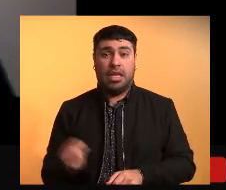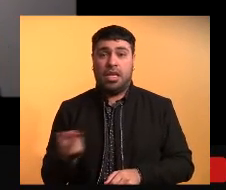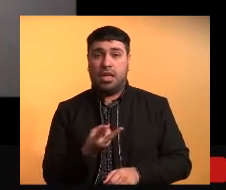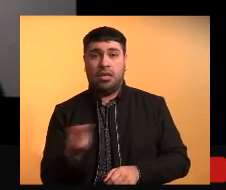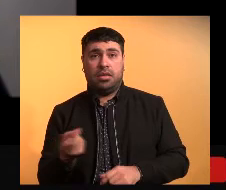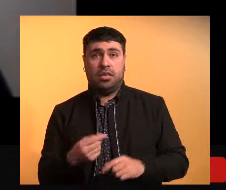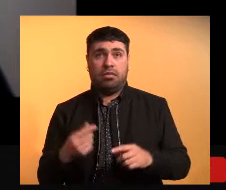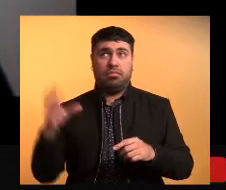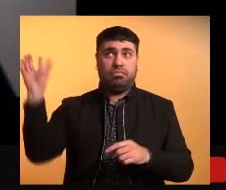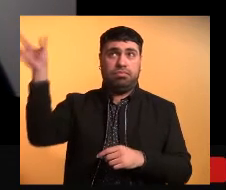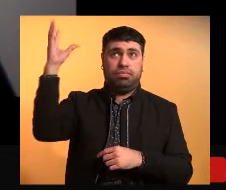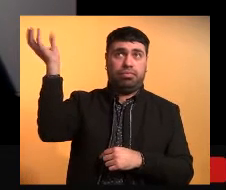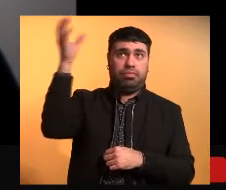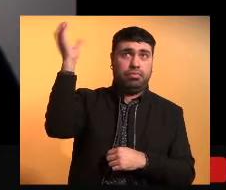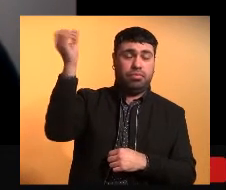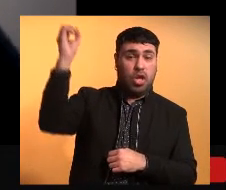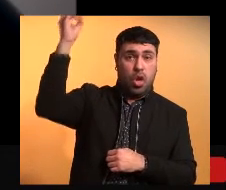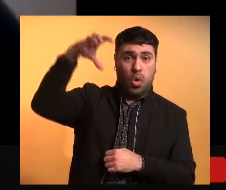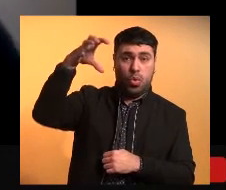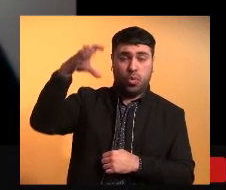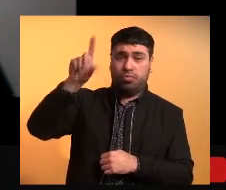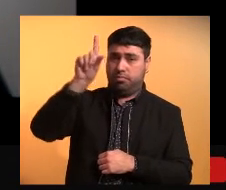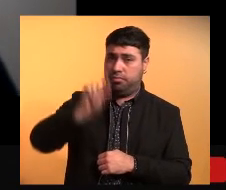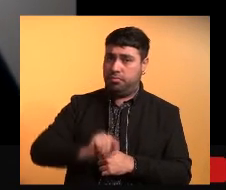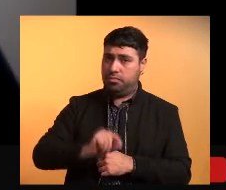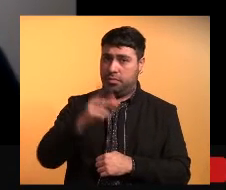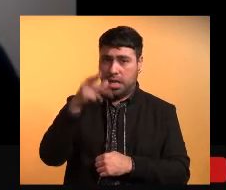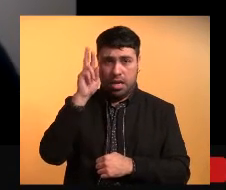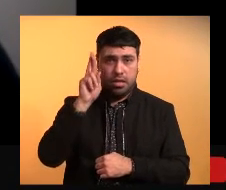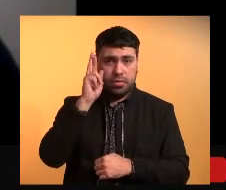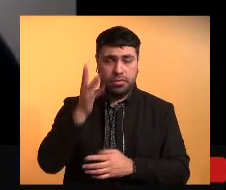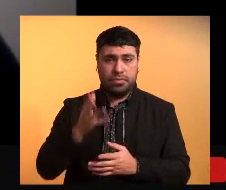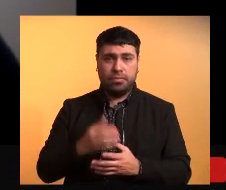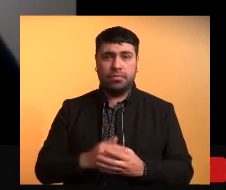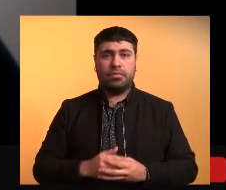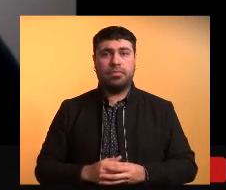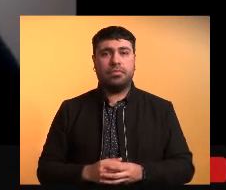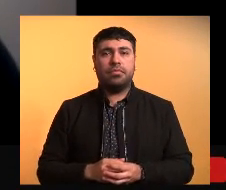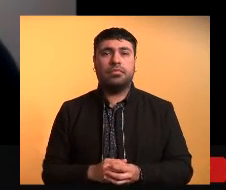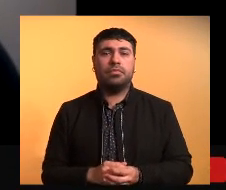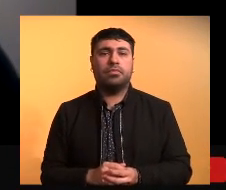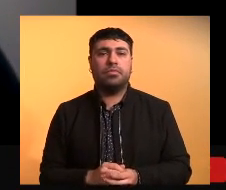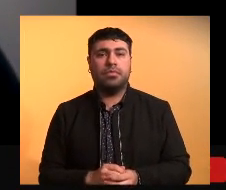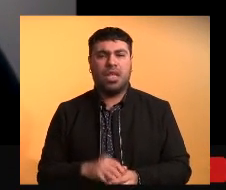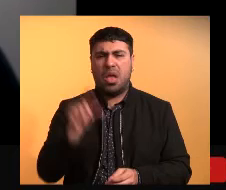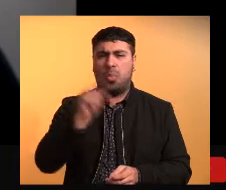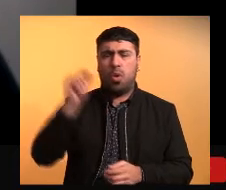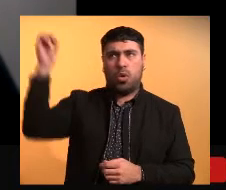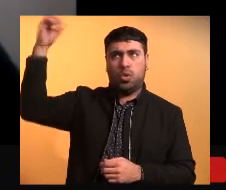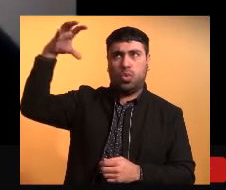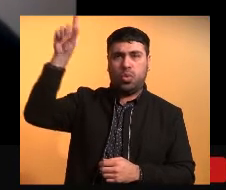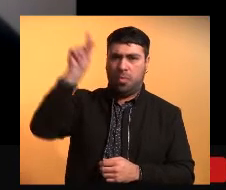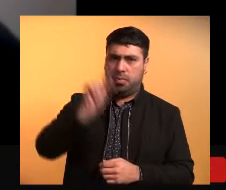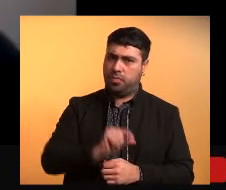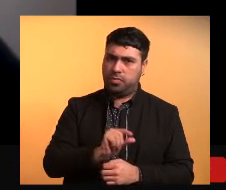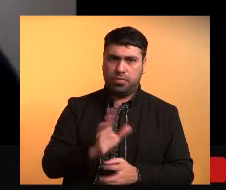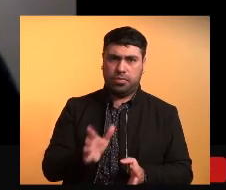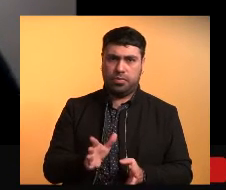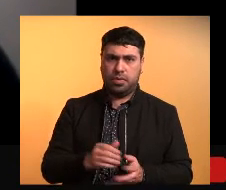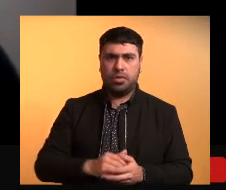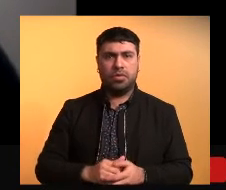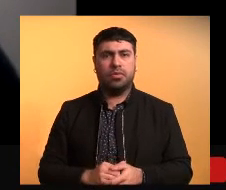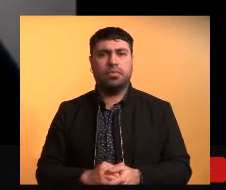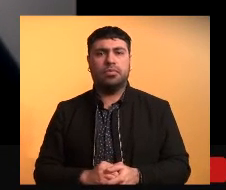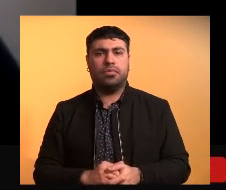siempre de baja luminosidad, ¿ya? Es bien poquita la radiación que llega en Antártica, y sobre todo para las algas